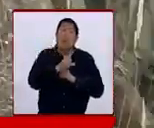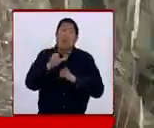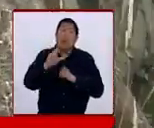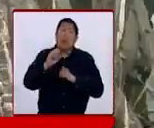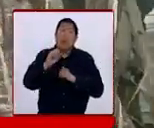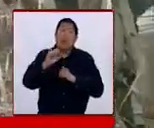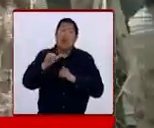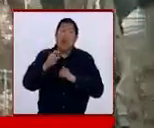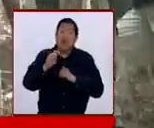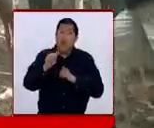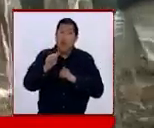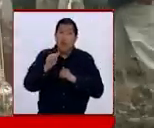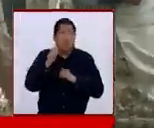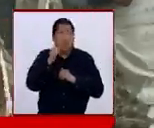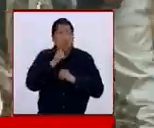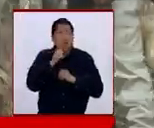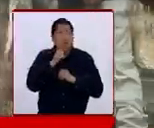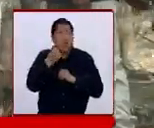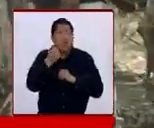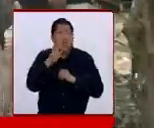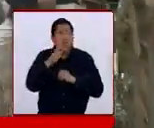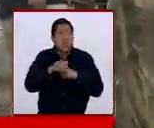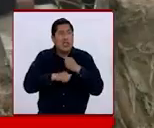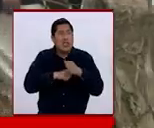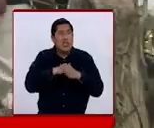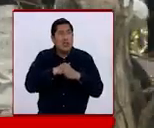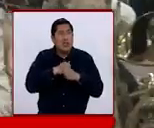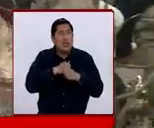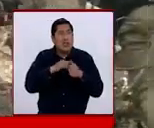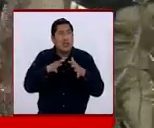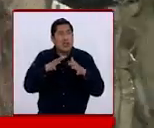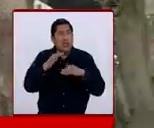Tenemos una dama aproximadamente entre 15 a 20 años de edad.